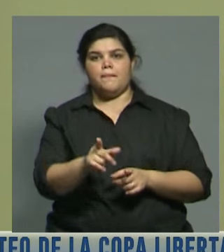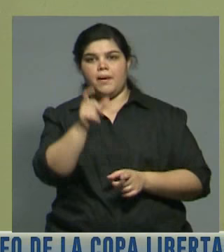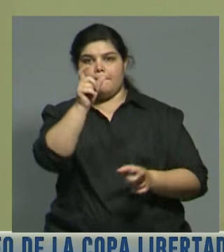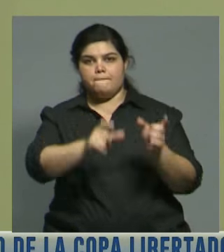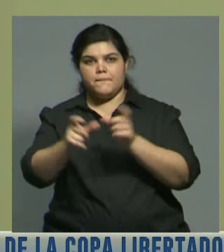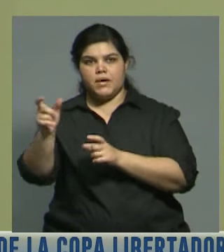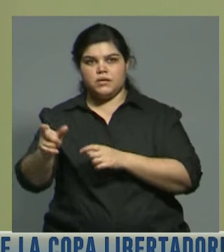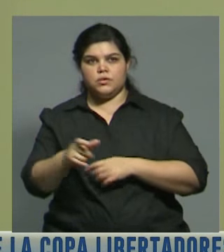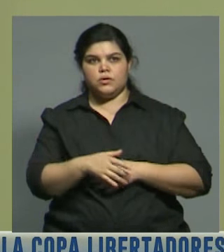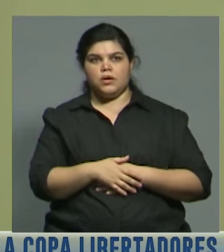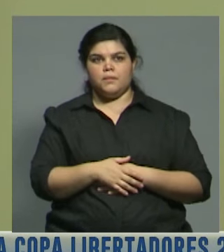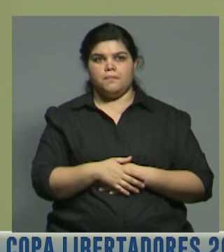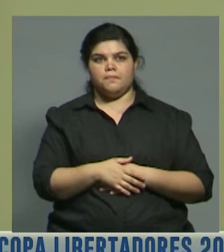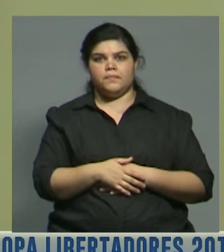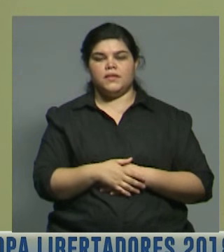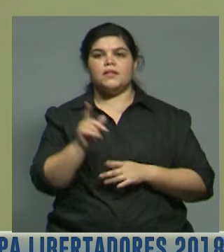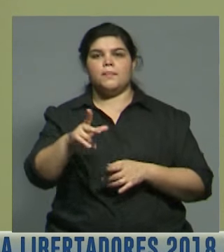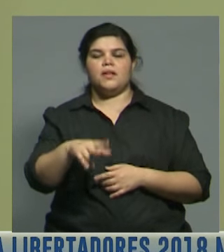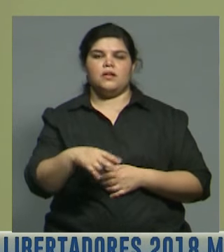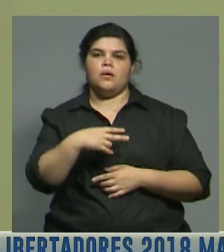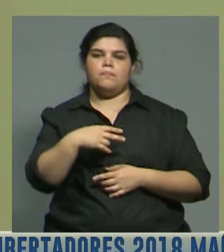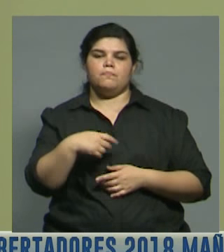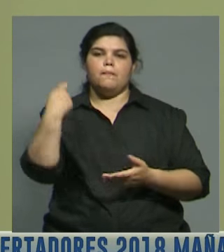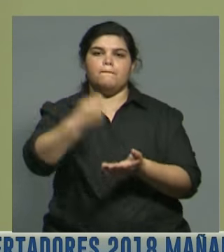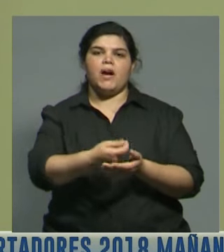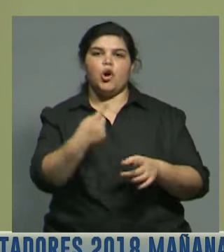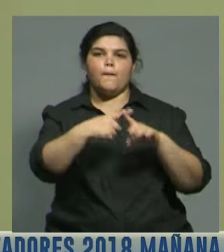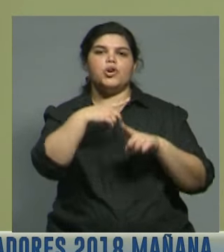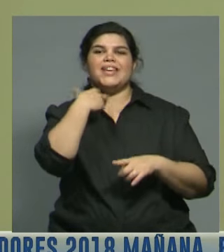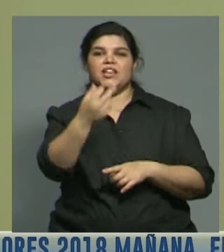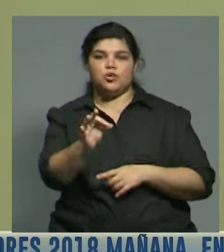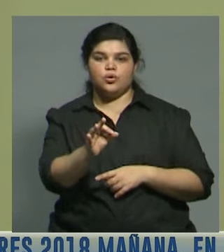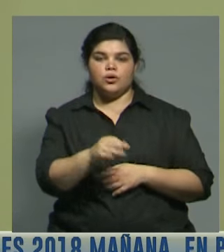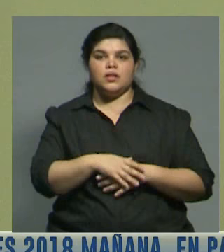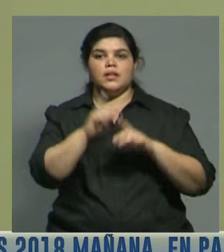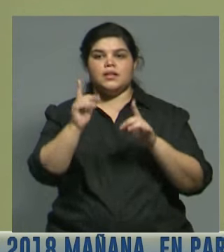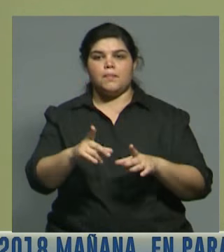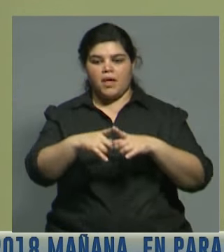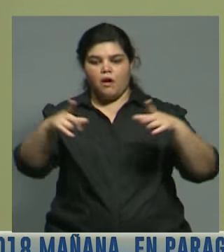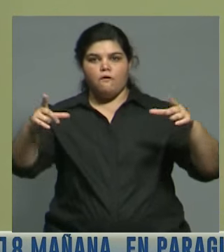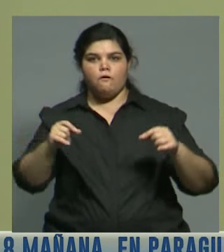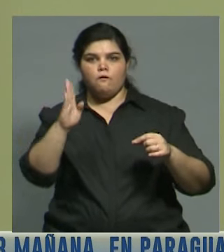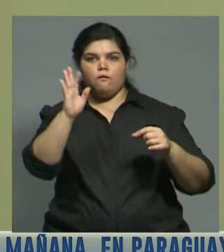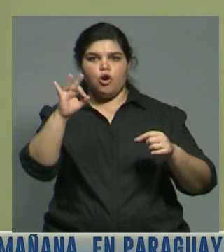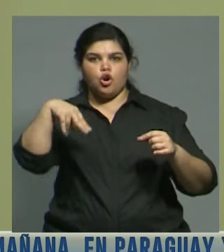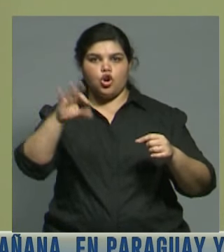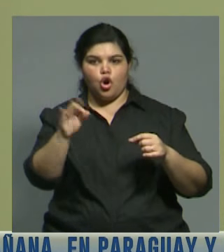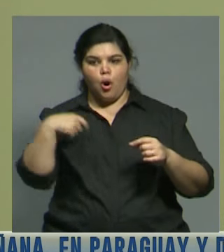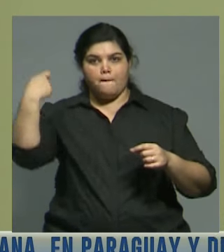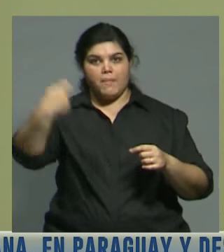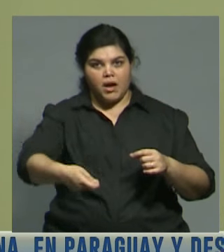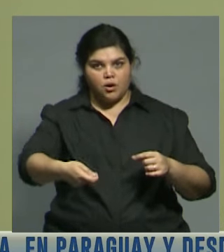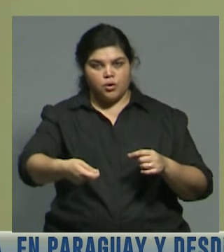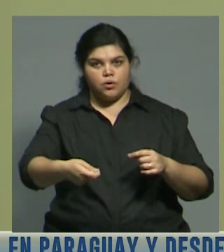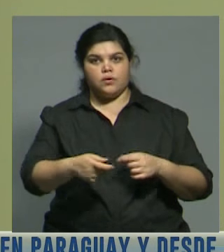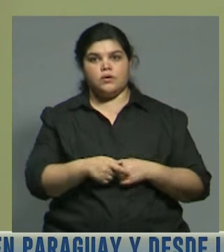reciben la asignación universal por hijo. También está por tratarse el bono que va a salir a través de un decreto. Vamos a compartir lo